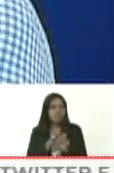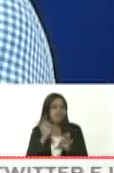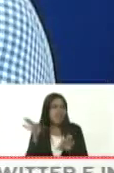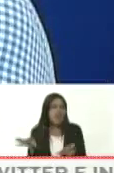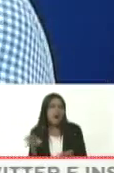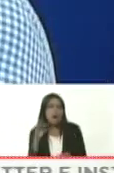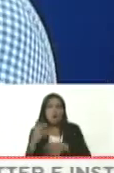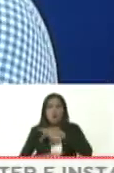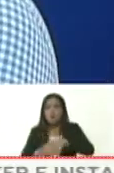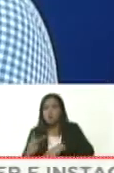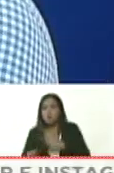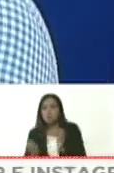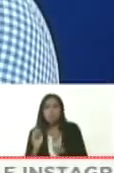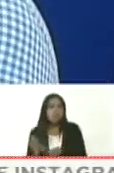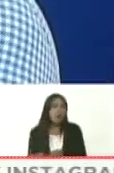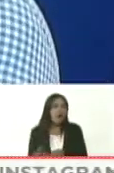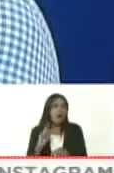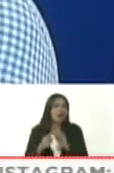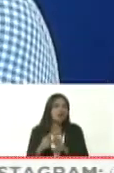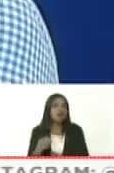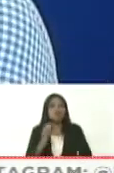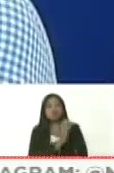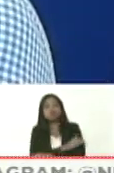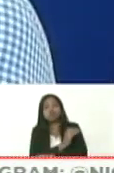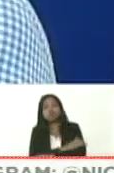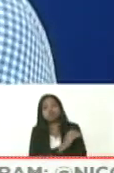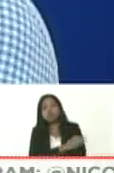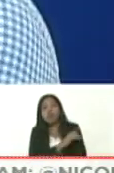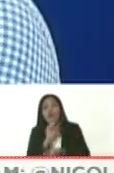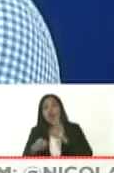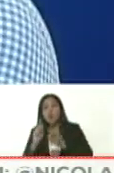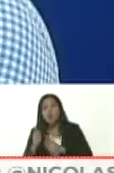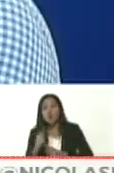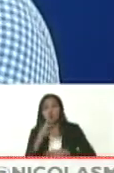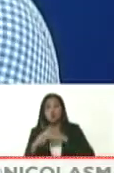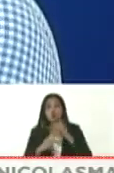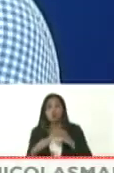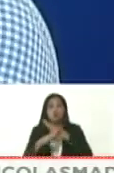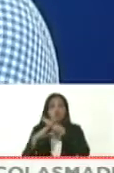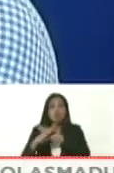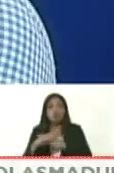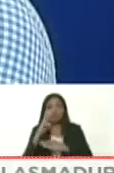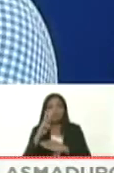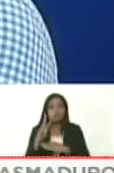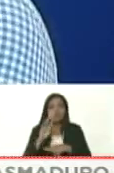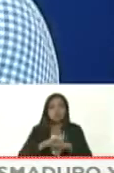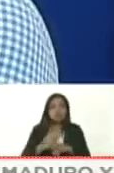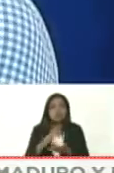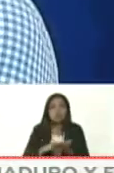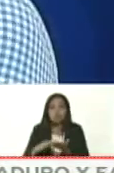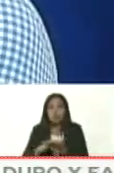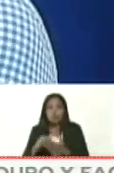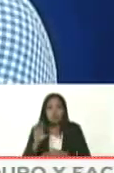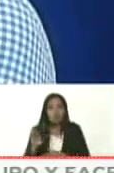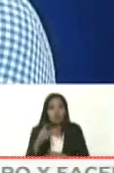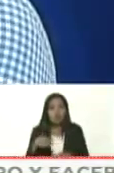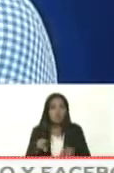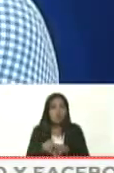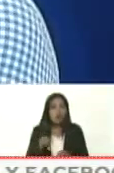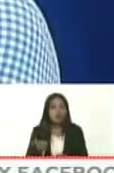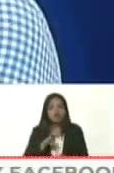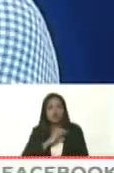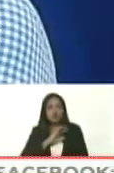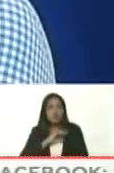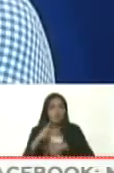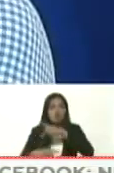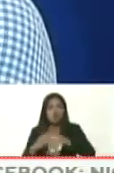producir, algunos de ellos de oposición, y producto del bloqueo se dieron cuenta que la solución del país está en el país, producir en el